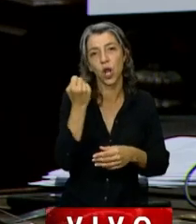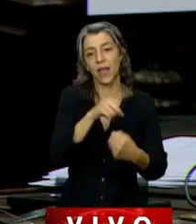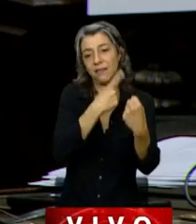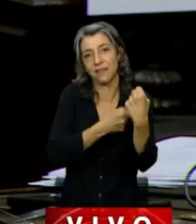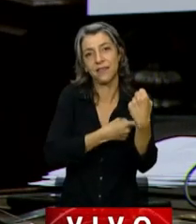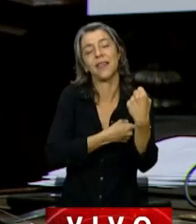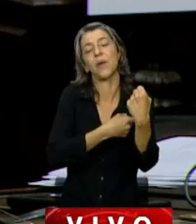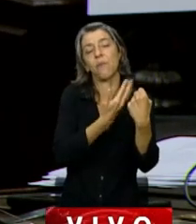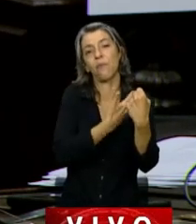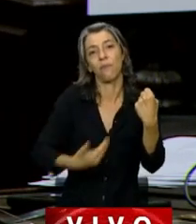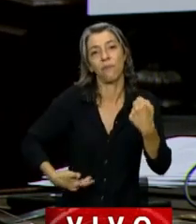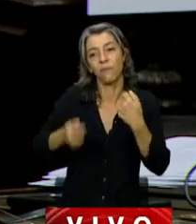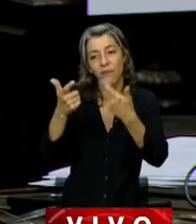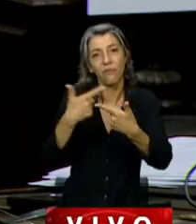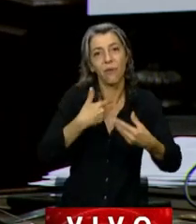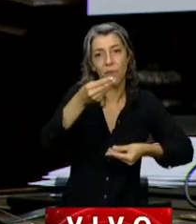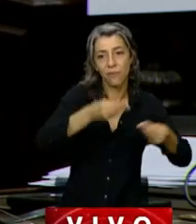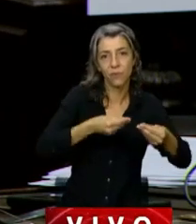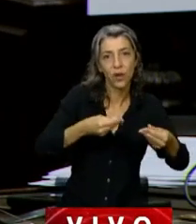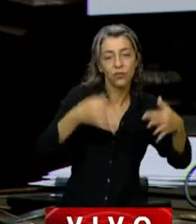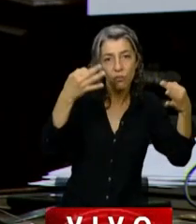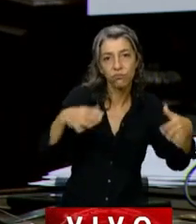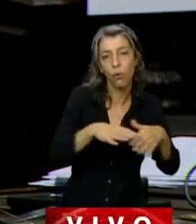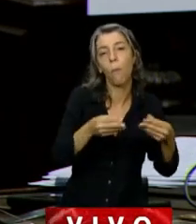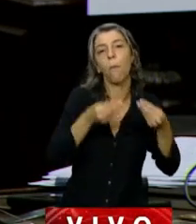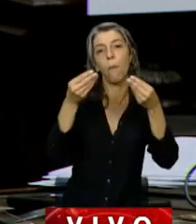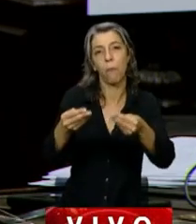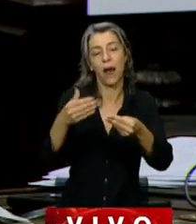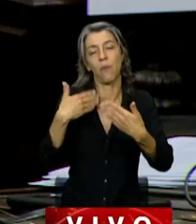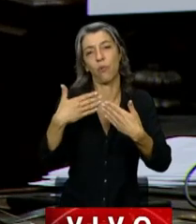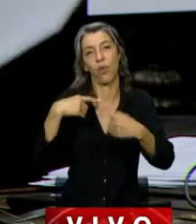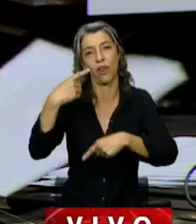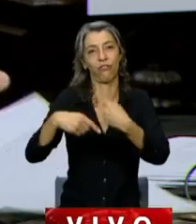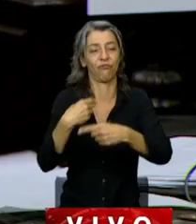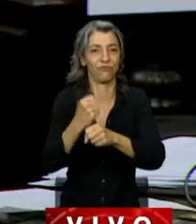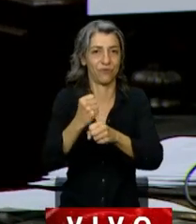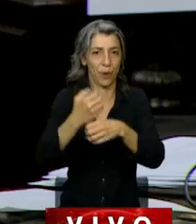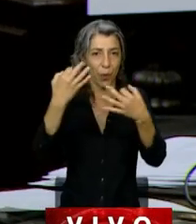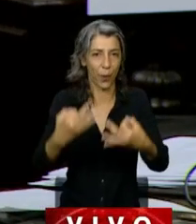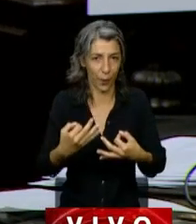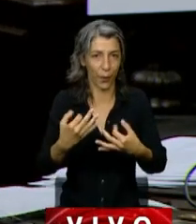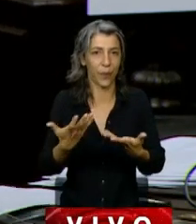Ley de Presupuesto para aprobar las cosas que no se logran aprobar por consenso.